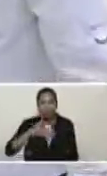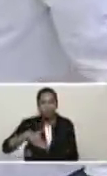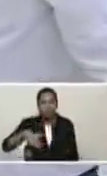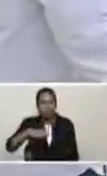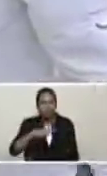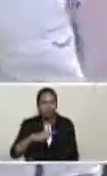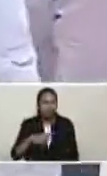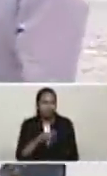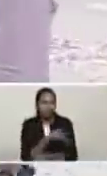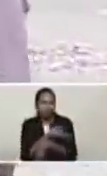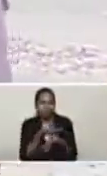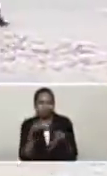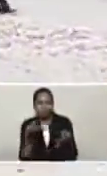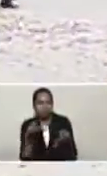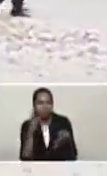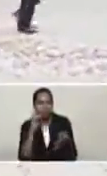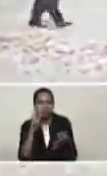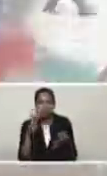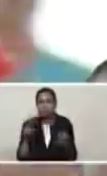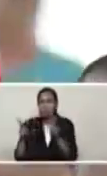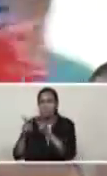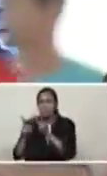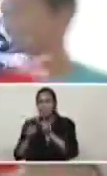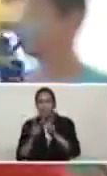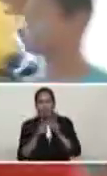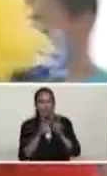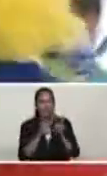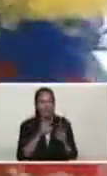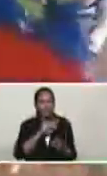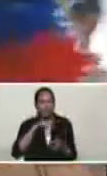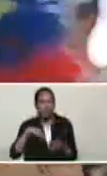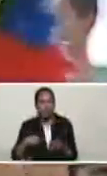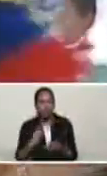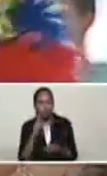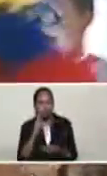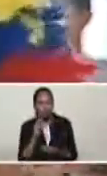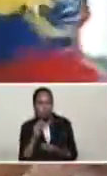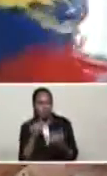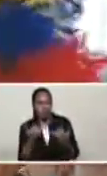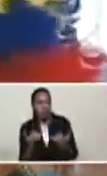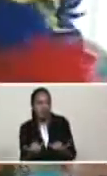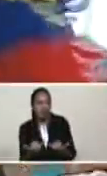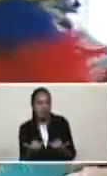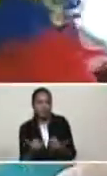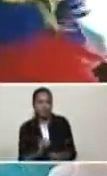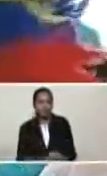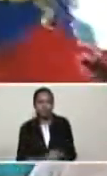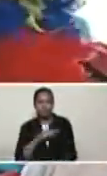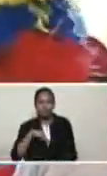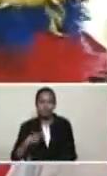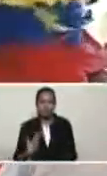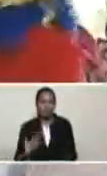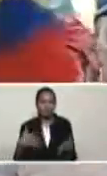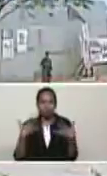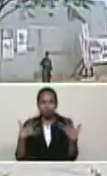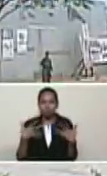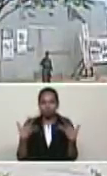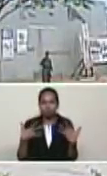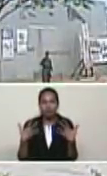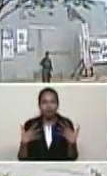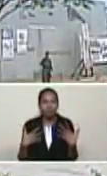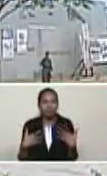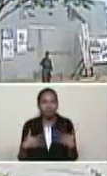maravilloso y espectacular situación de habitacional que tenemos aquí. Tenemos campos de bicicross,